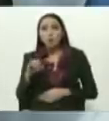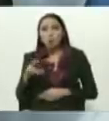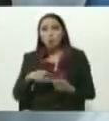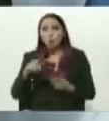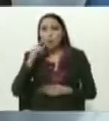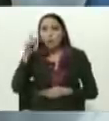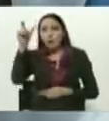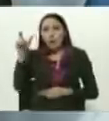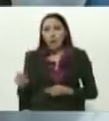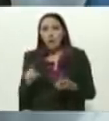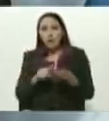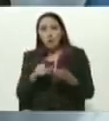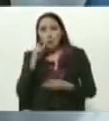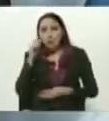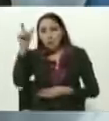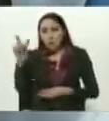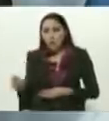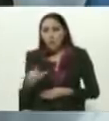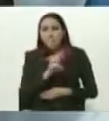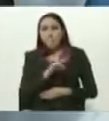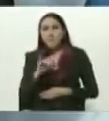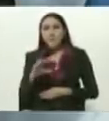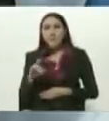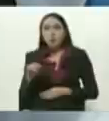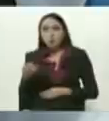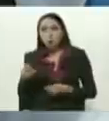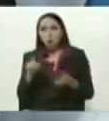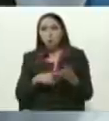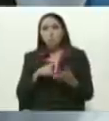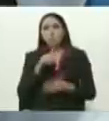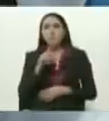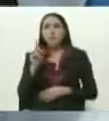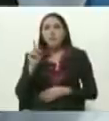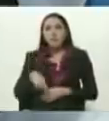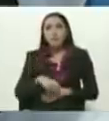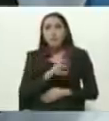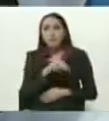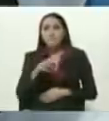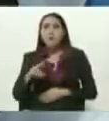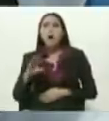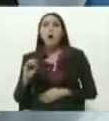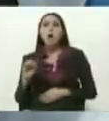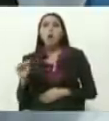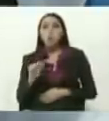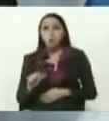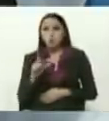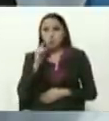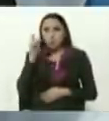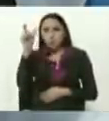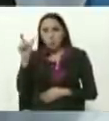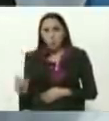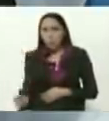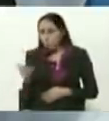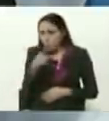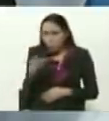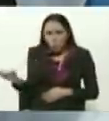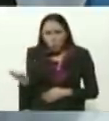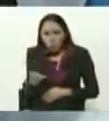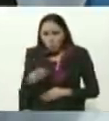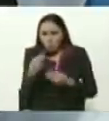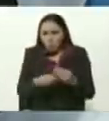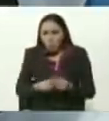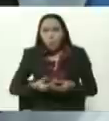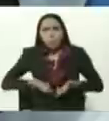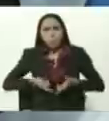Macia Cisterino, Víctor Hugo Albornoz Torres y Marcos Carrillo París, quienes con la utilización